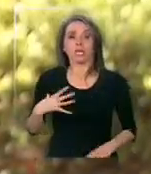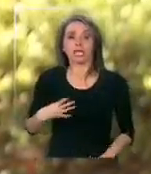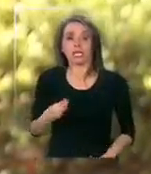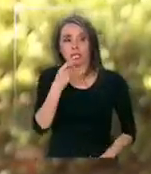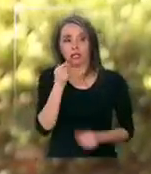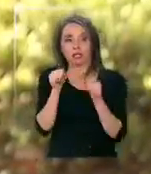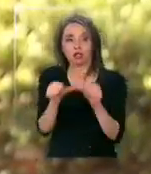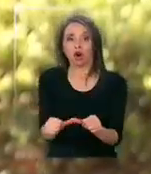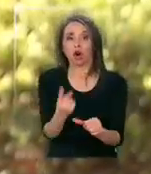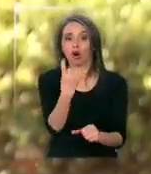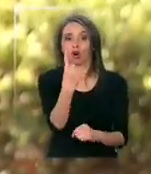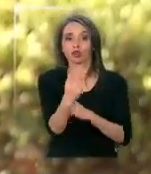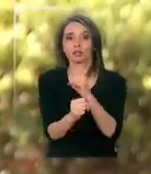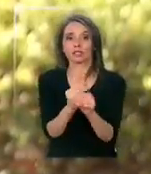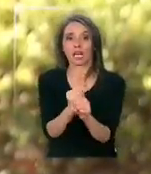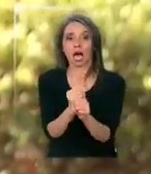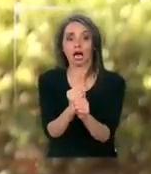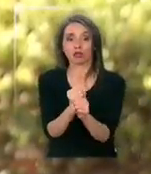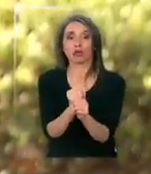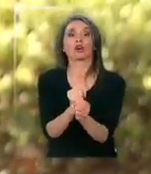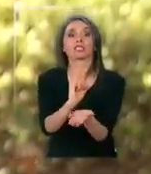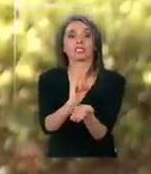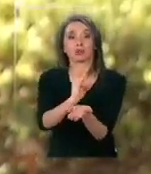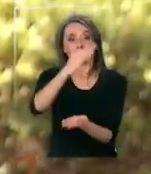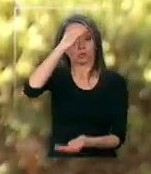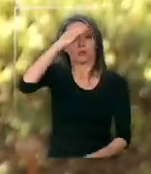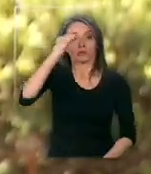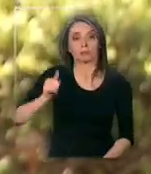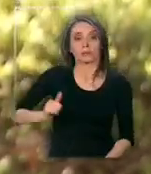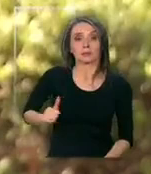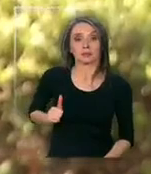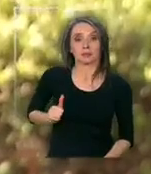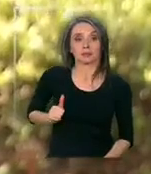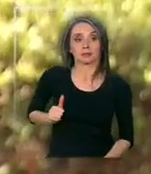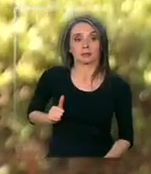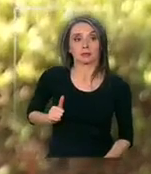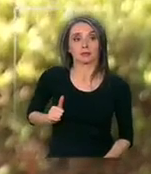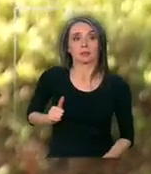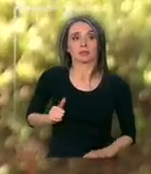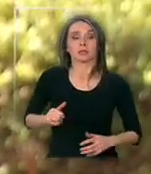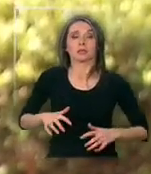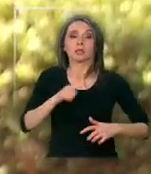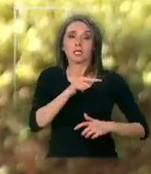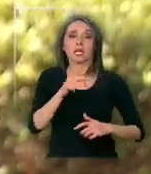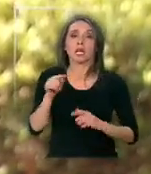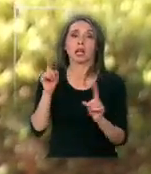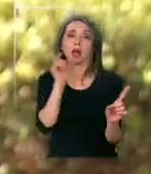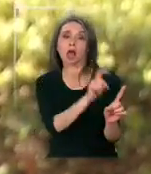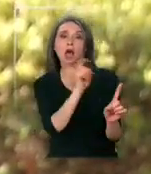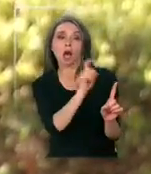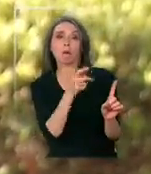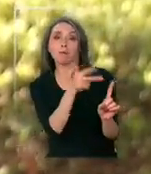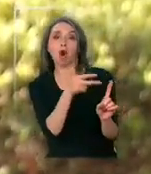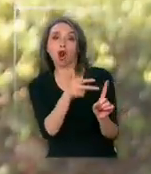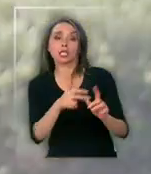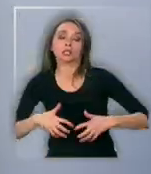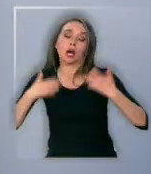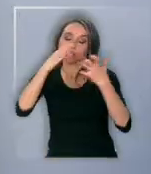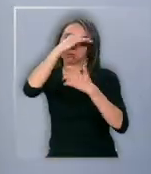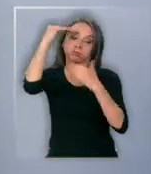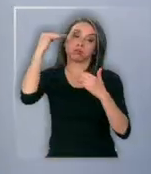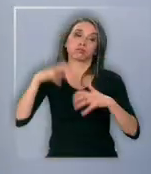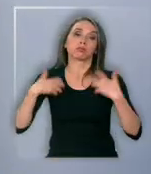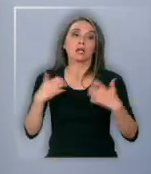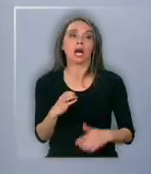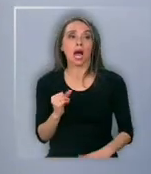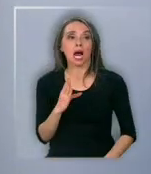lleva 11 años en la institución, y lo sacó de quicio, porque ya esto viene como de antes.